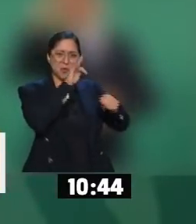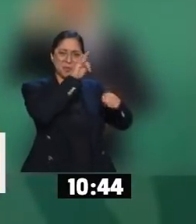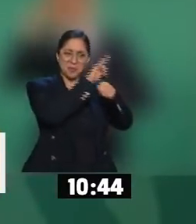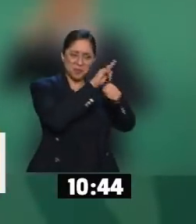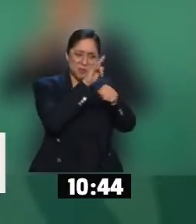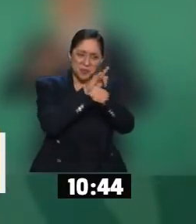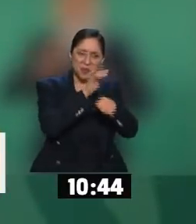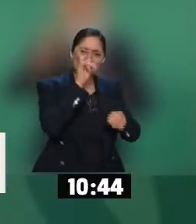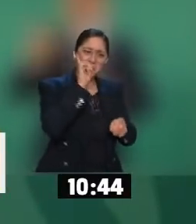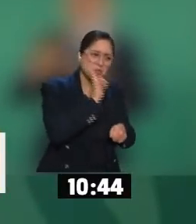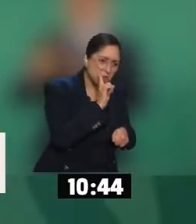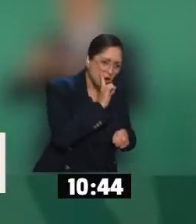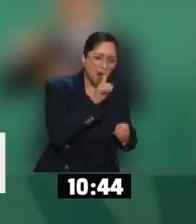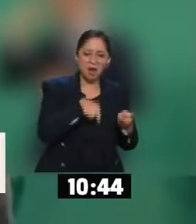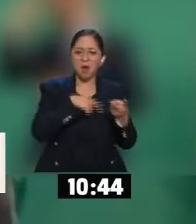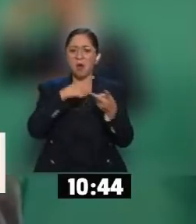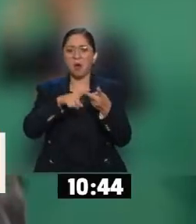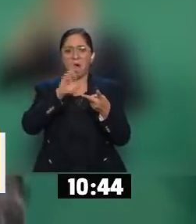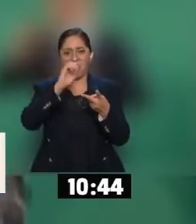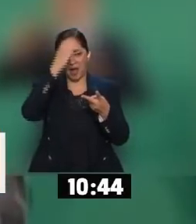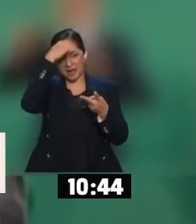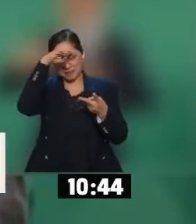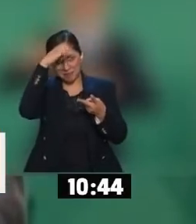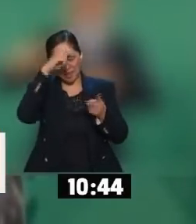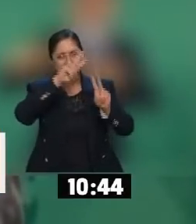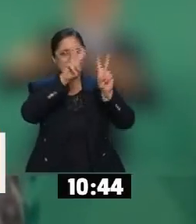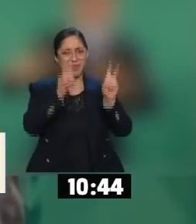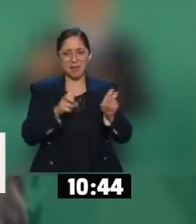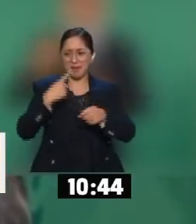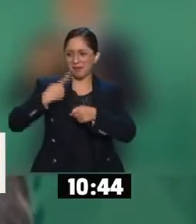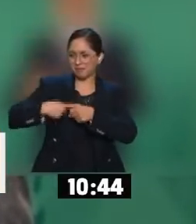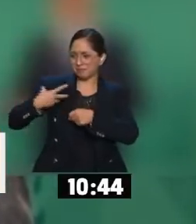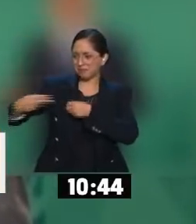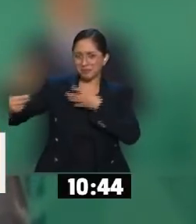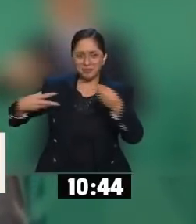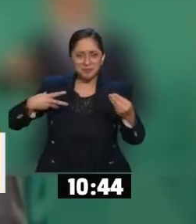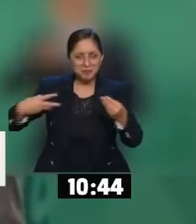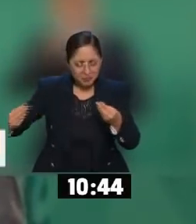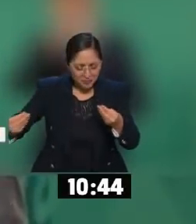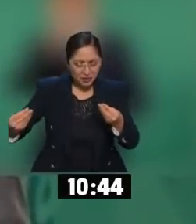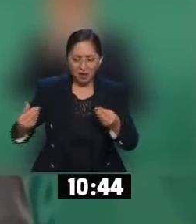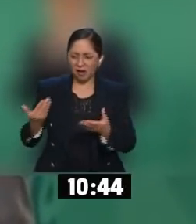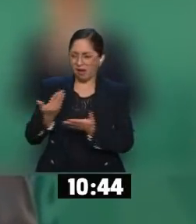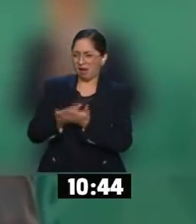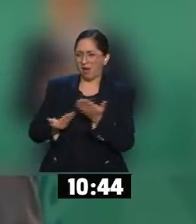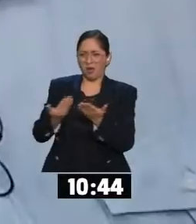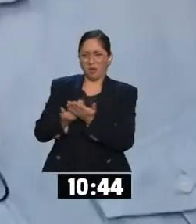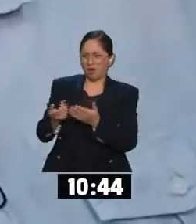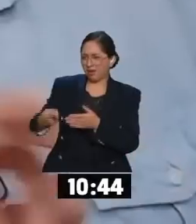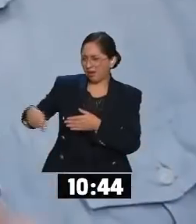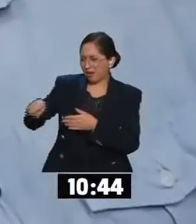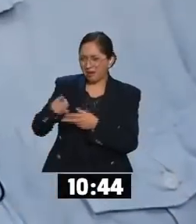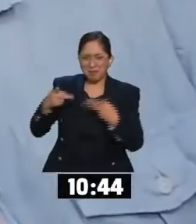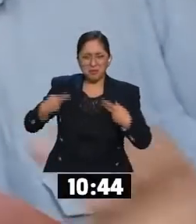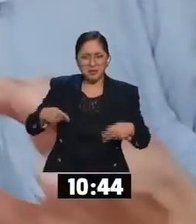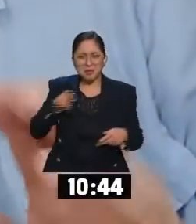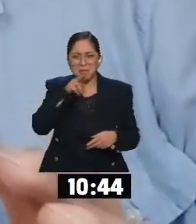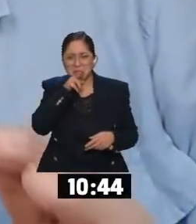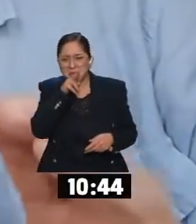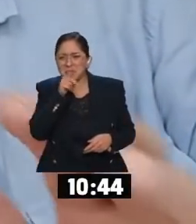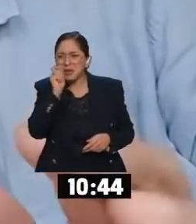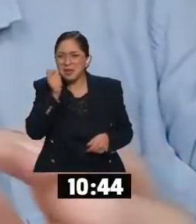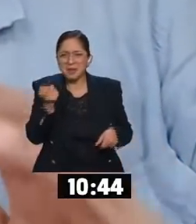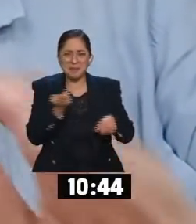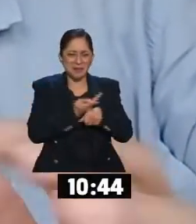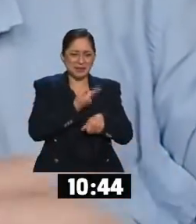epidemias, ahora les preocupan las niñas y los niños. Pero a ver, vamos